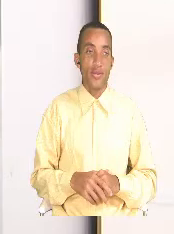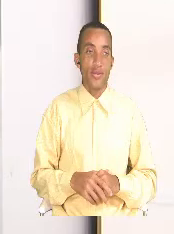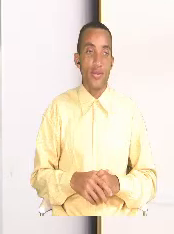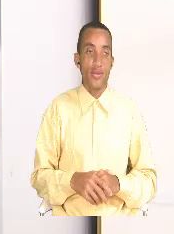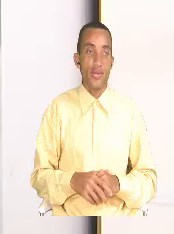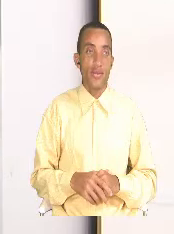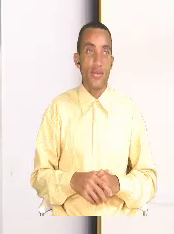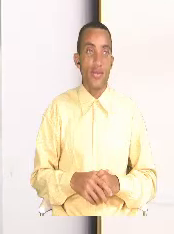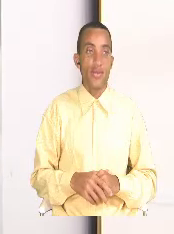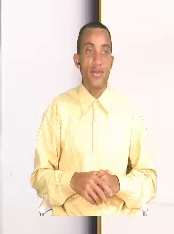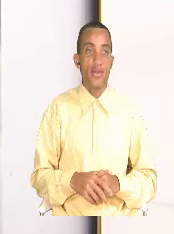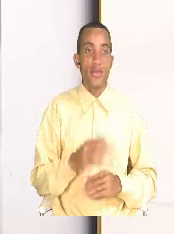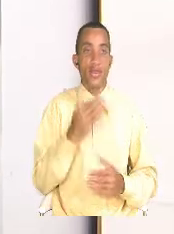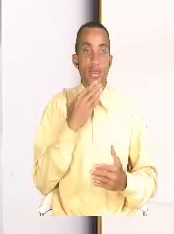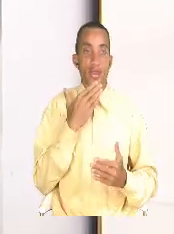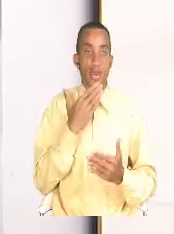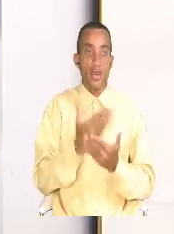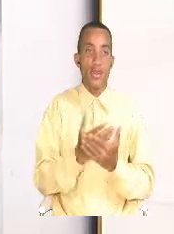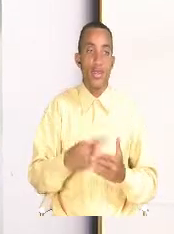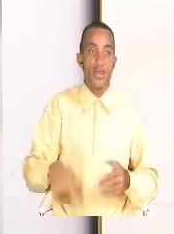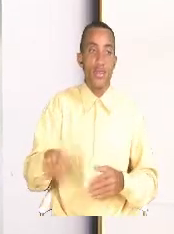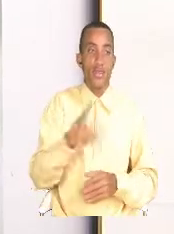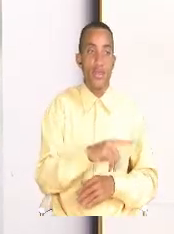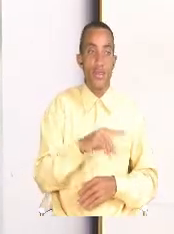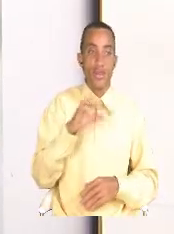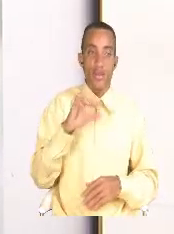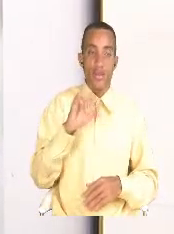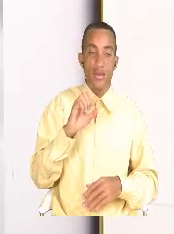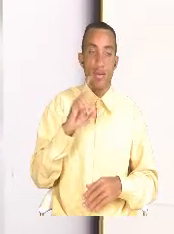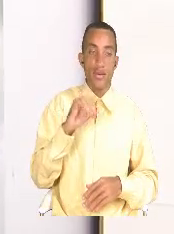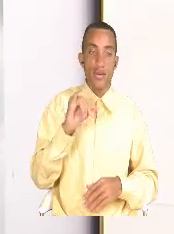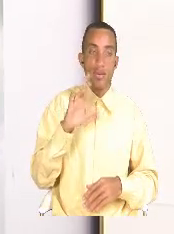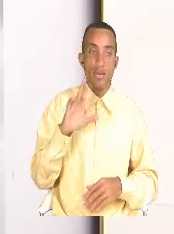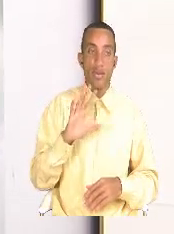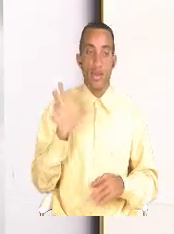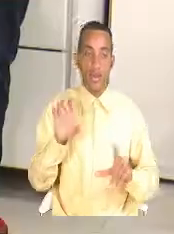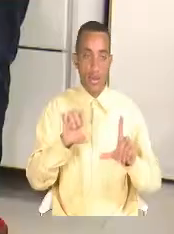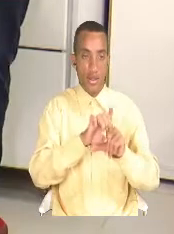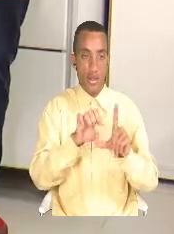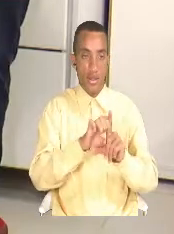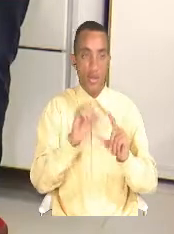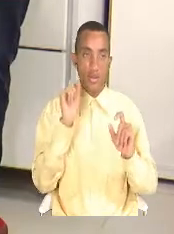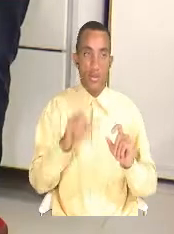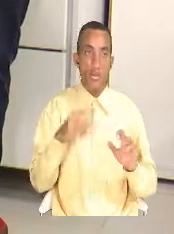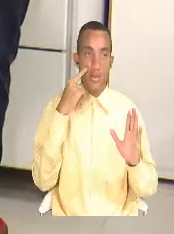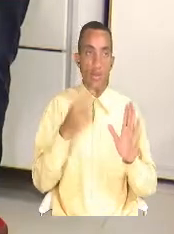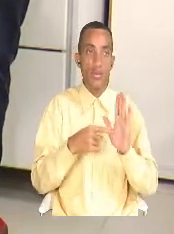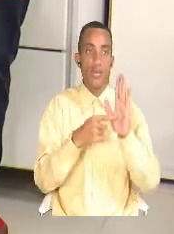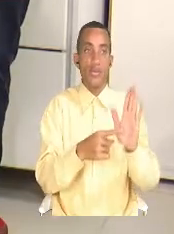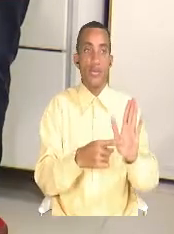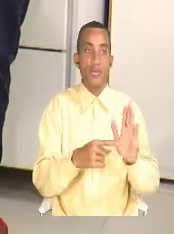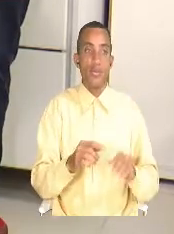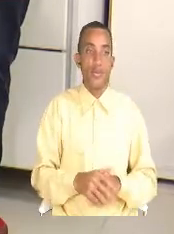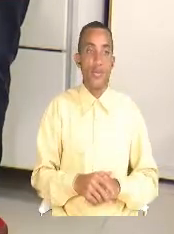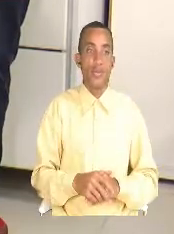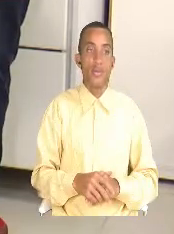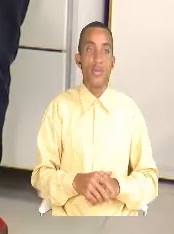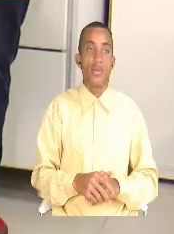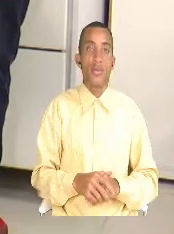Bueno, no, muchas gracias a Pedir de Boca y a Enlace por la invitación, por darnos este espacio para dar